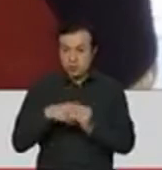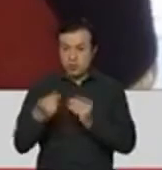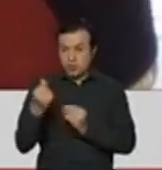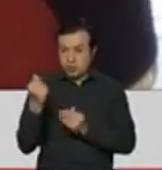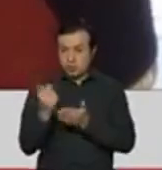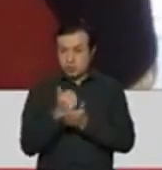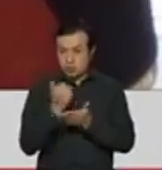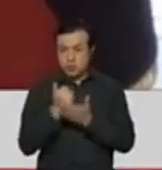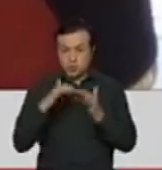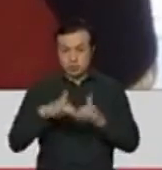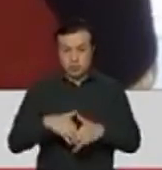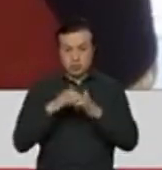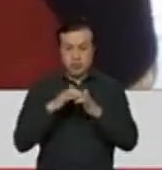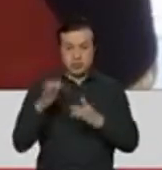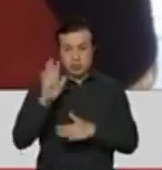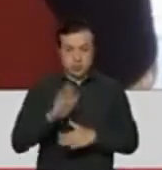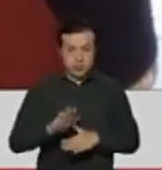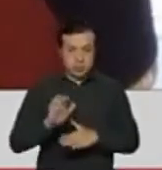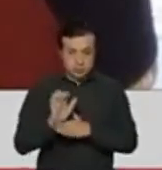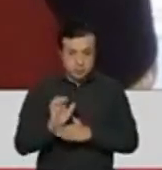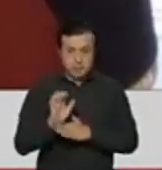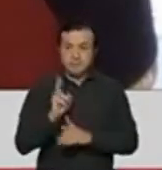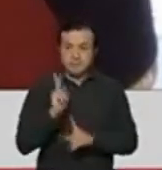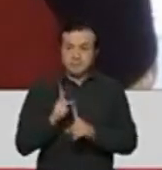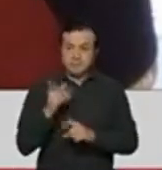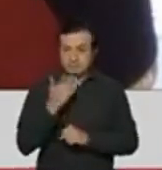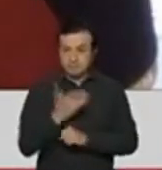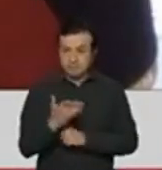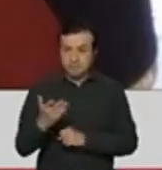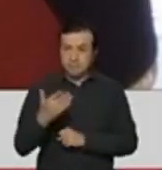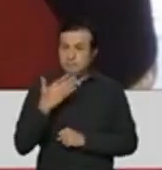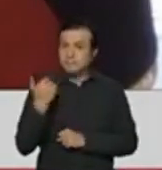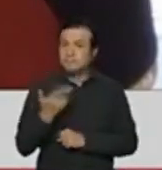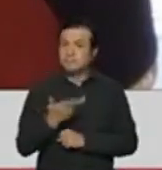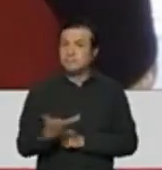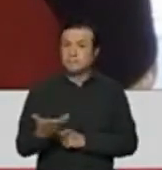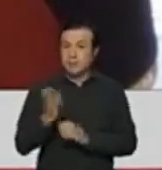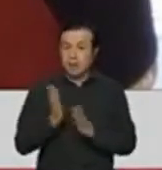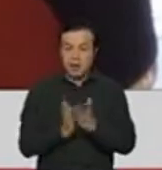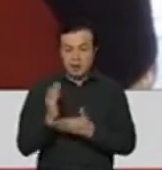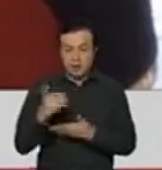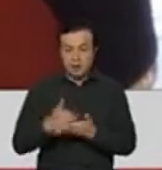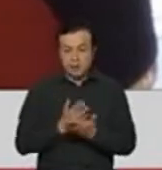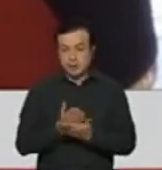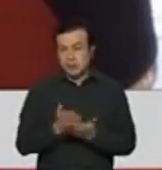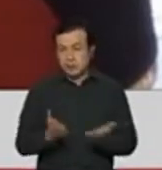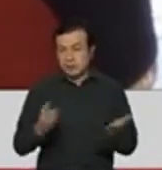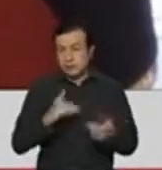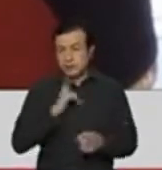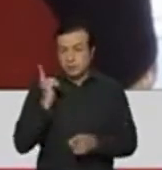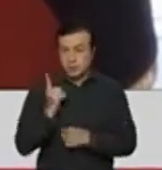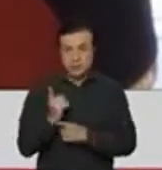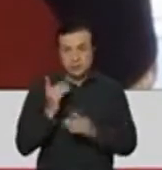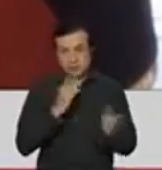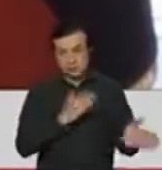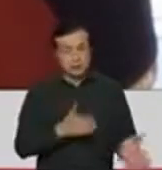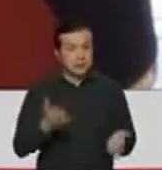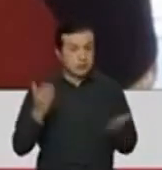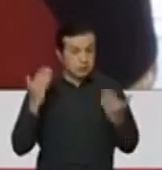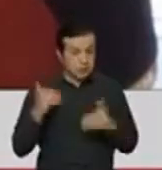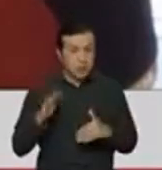recuperación económica para el país, que sea un factor de acceso, ¿no es cierto?, también, porque también